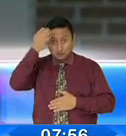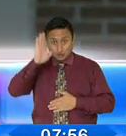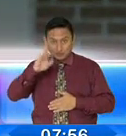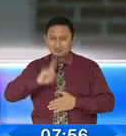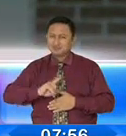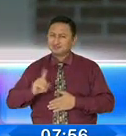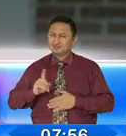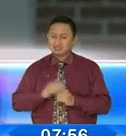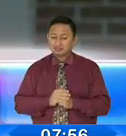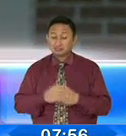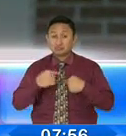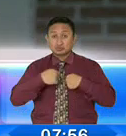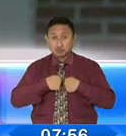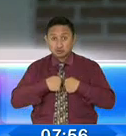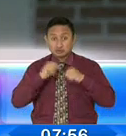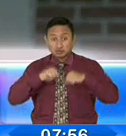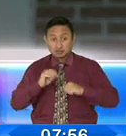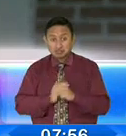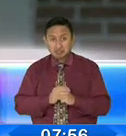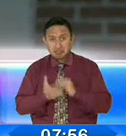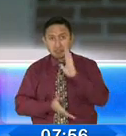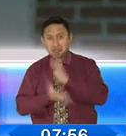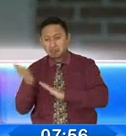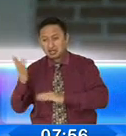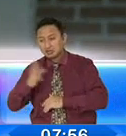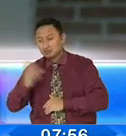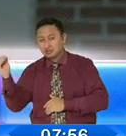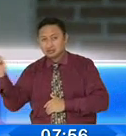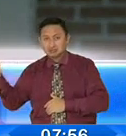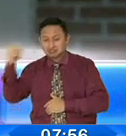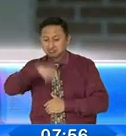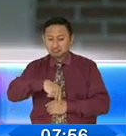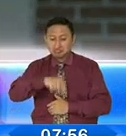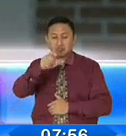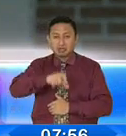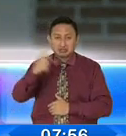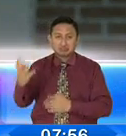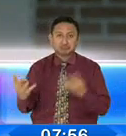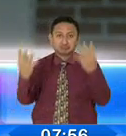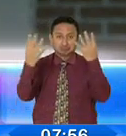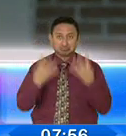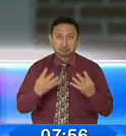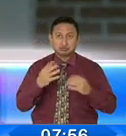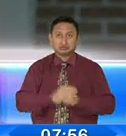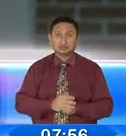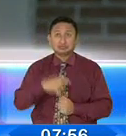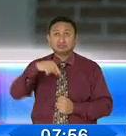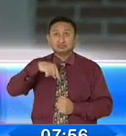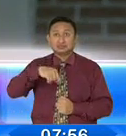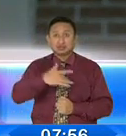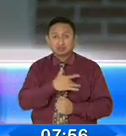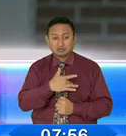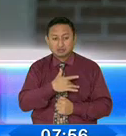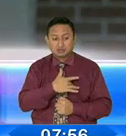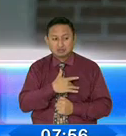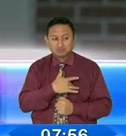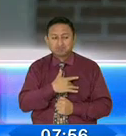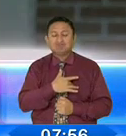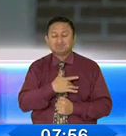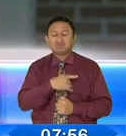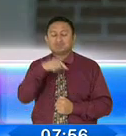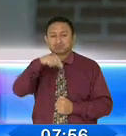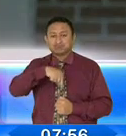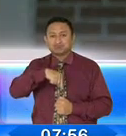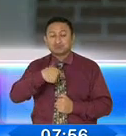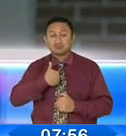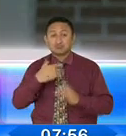Yo quise salir, alejarme de acá, y no, Él me mandó la gente para que yo sintiera mi propio, aquí, en mi